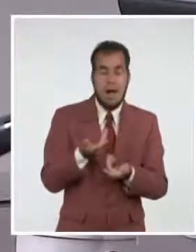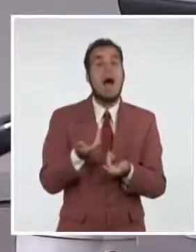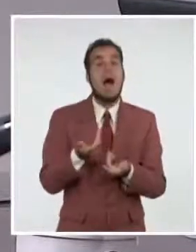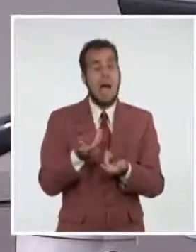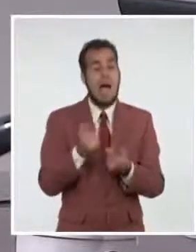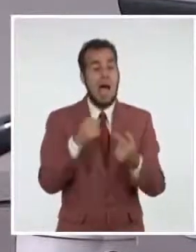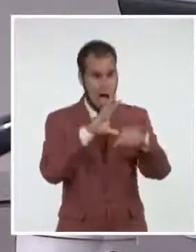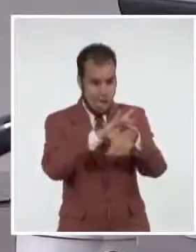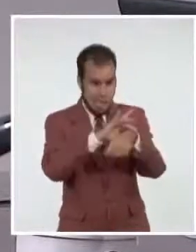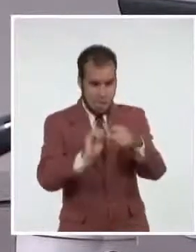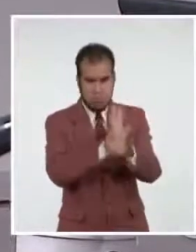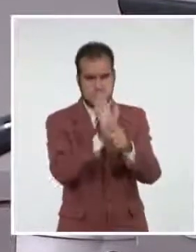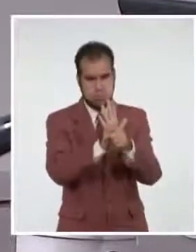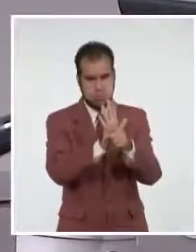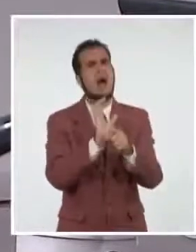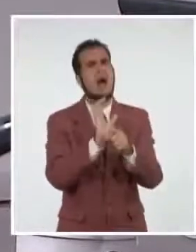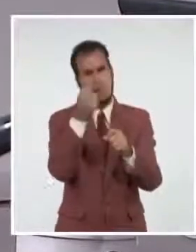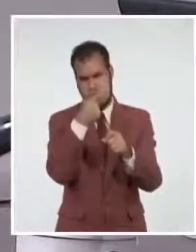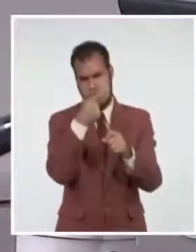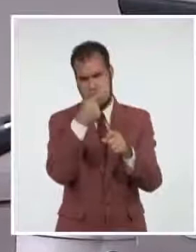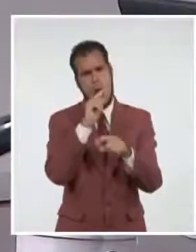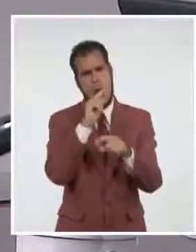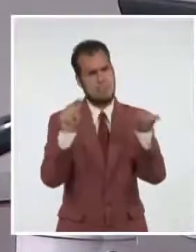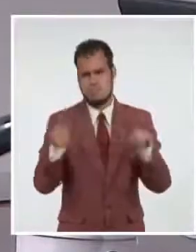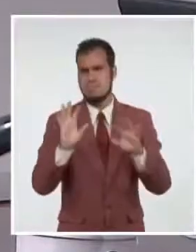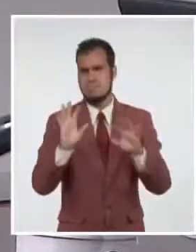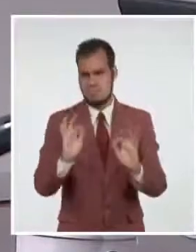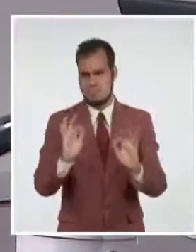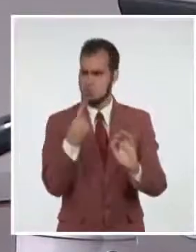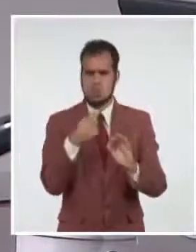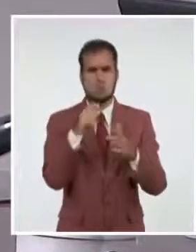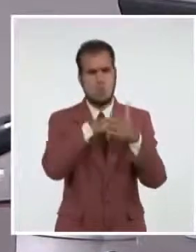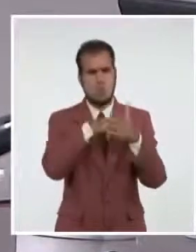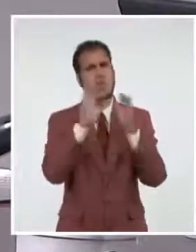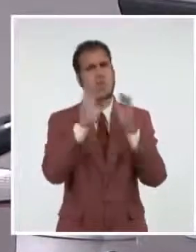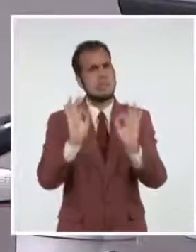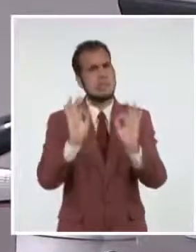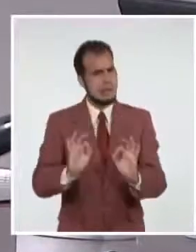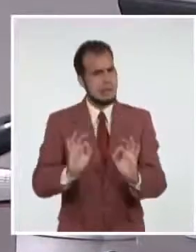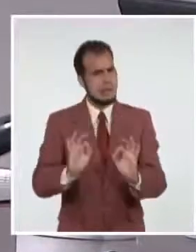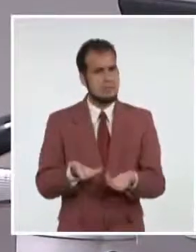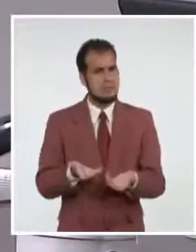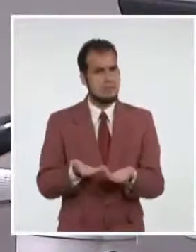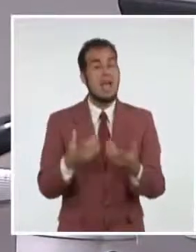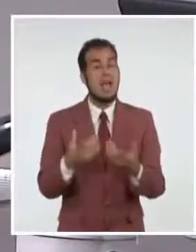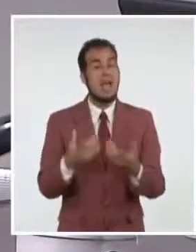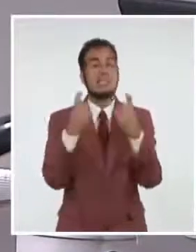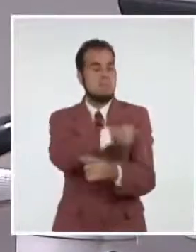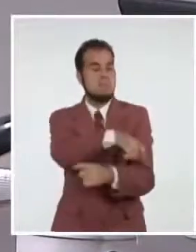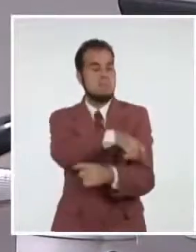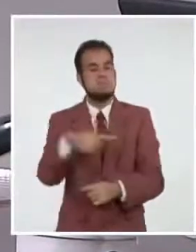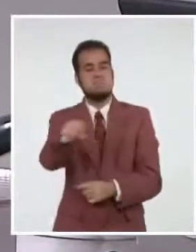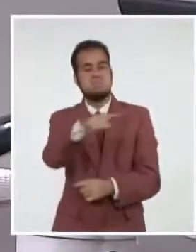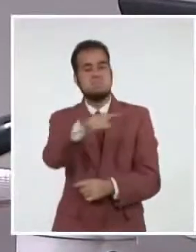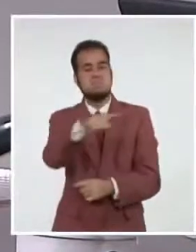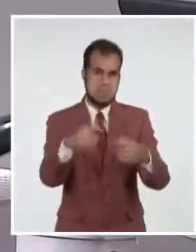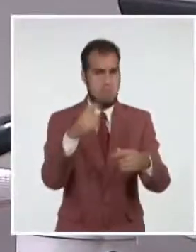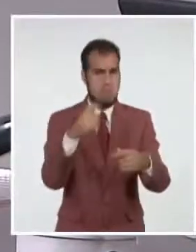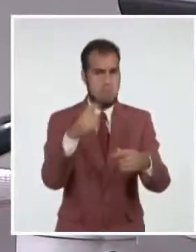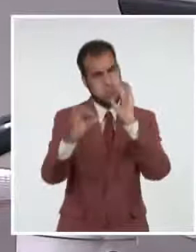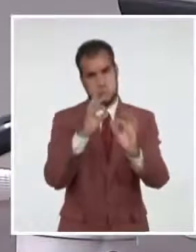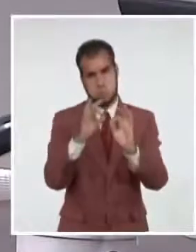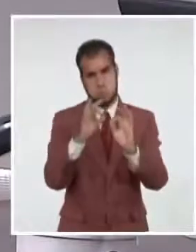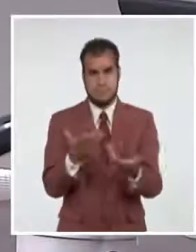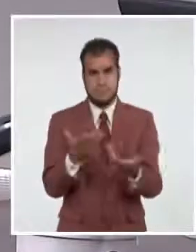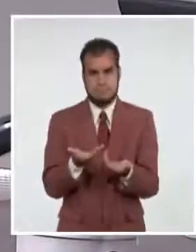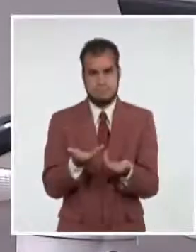sanitarios, de todas las organizaciones y de la población general para poder articularla. Y en el caso de la vacuna